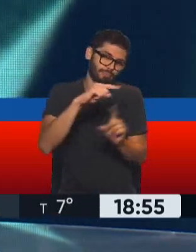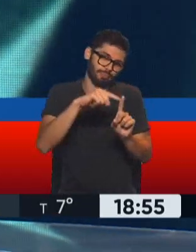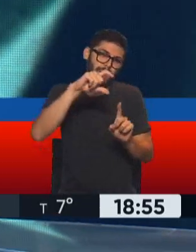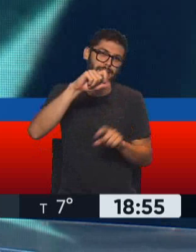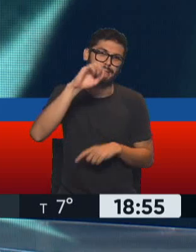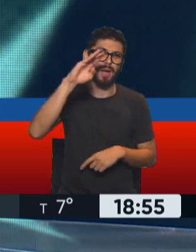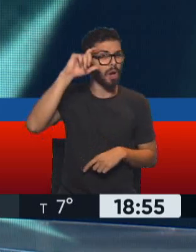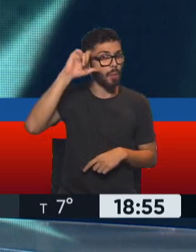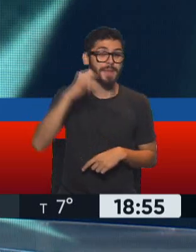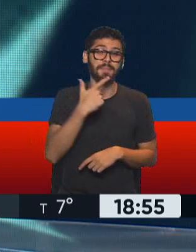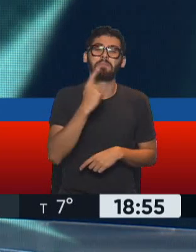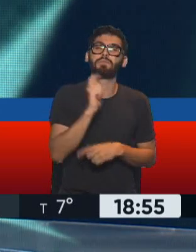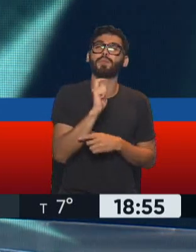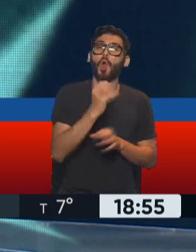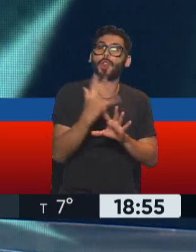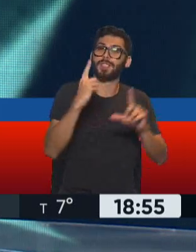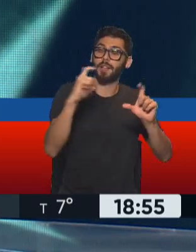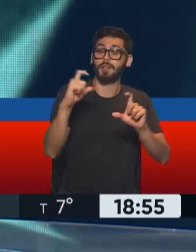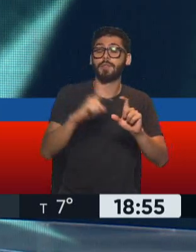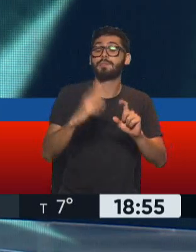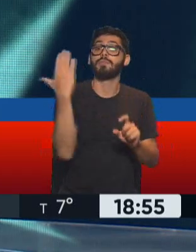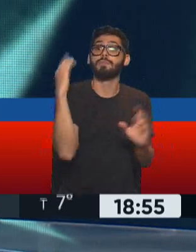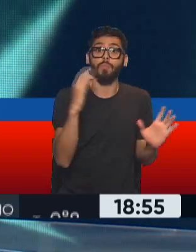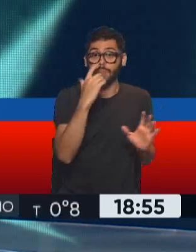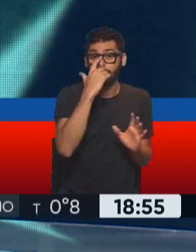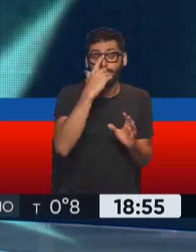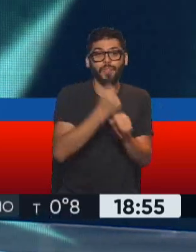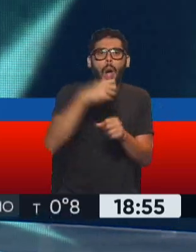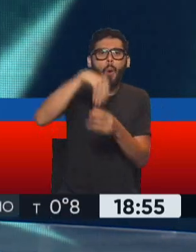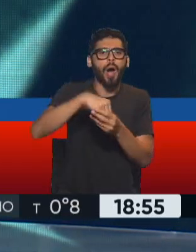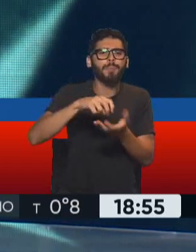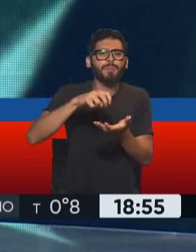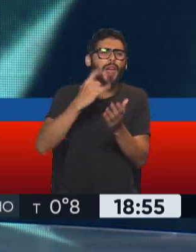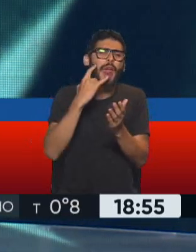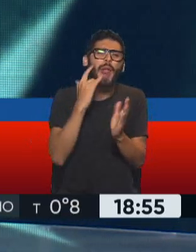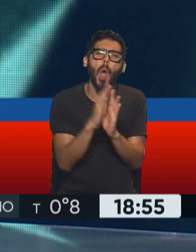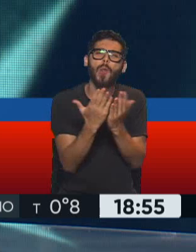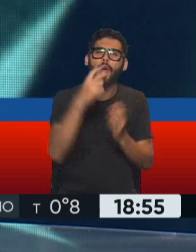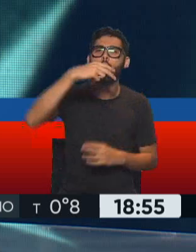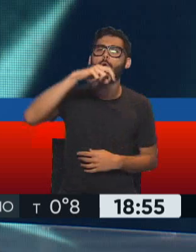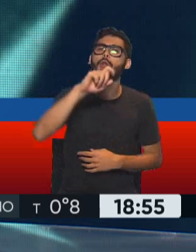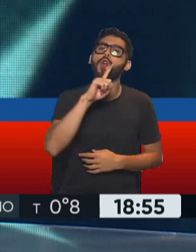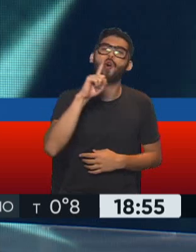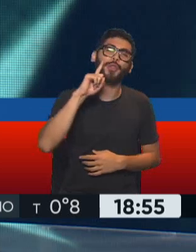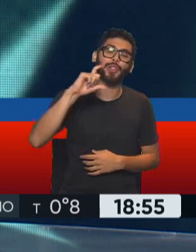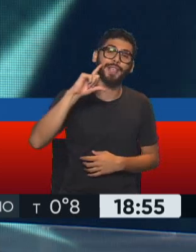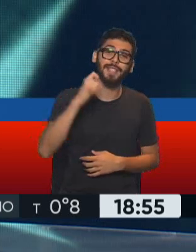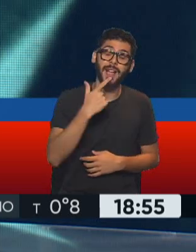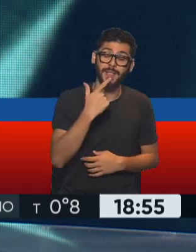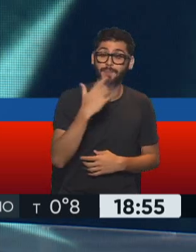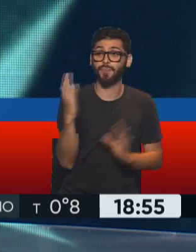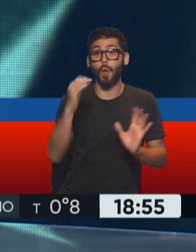gráfico. Por aquel tiempo, un reportero gráfico que trabajaba para la revista Noticias, que fue a cubrir la temporada